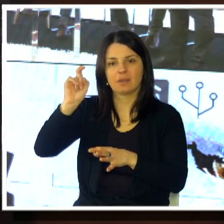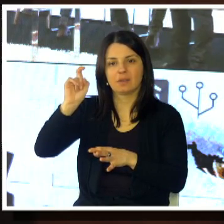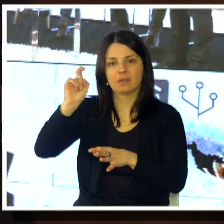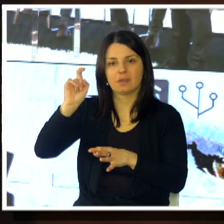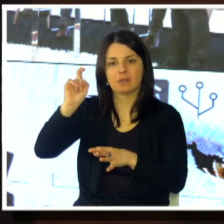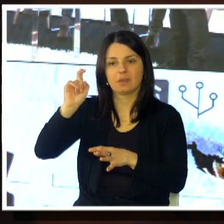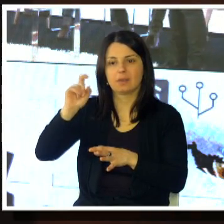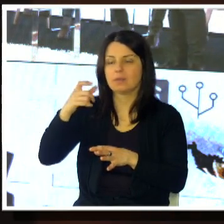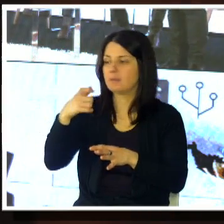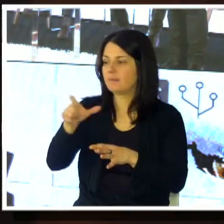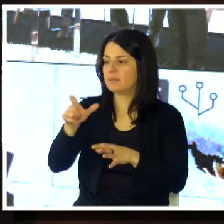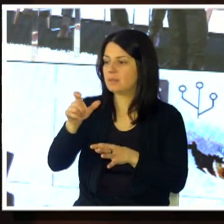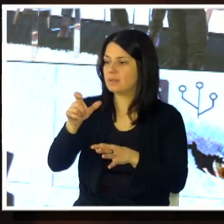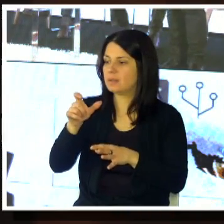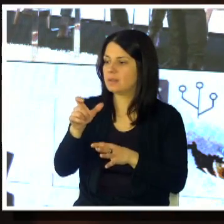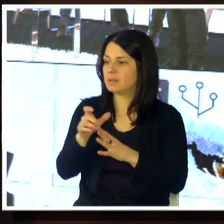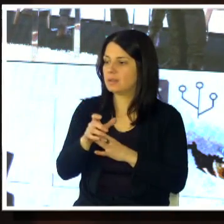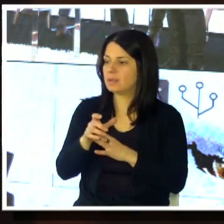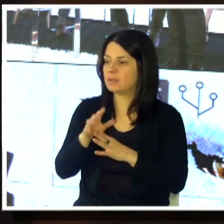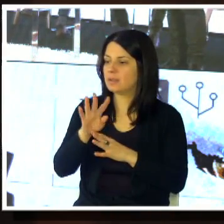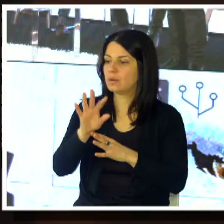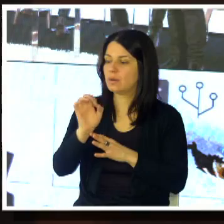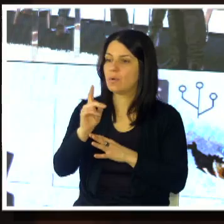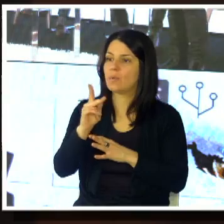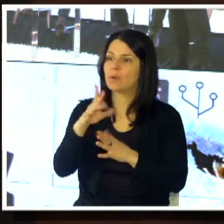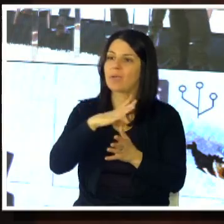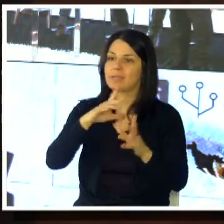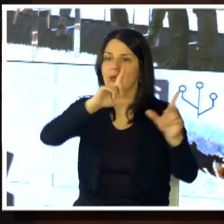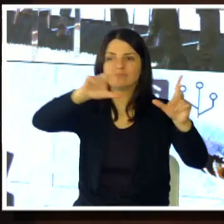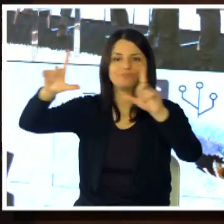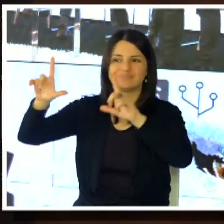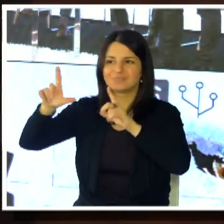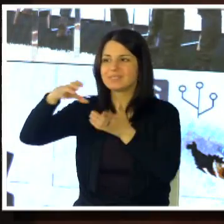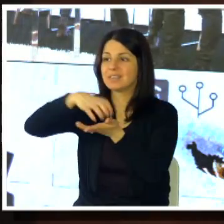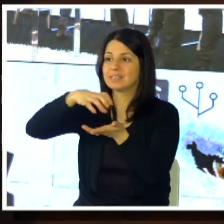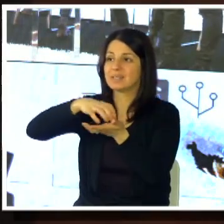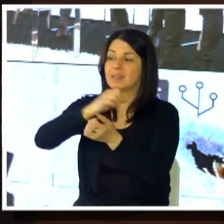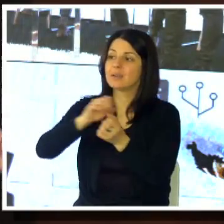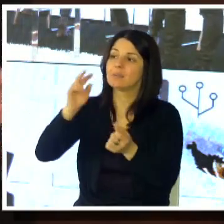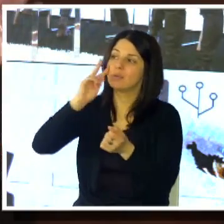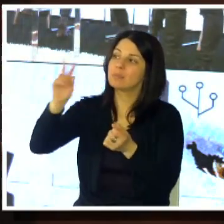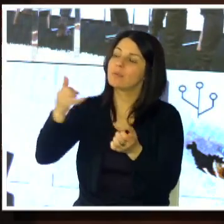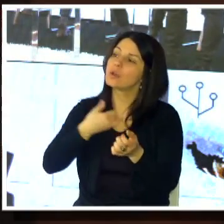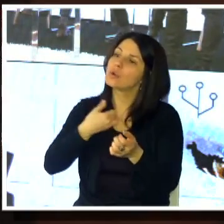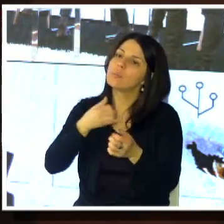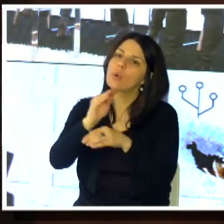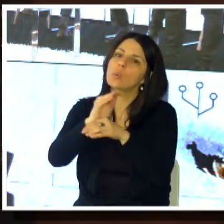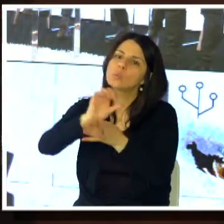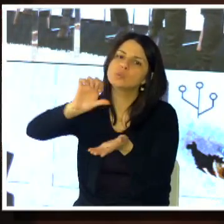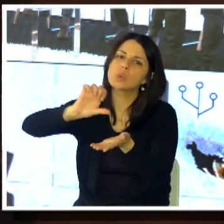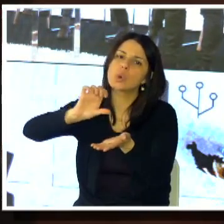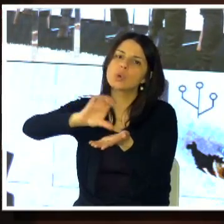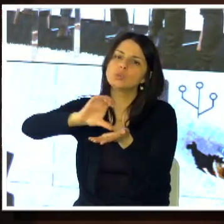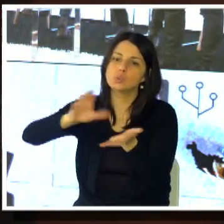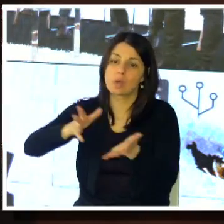del video wall que está expuesto aquí junto a la sala, en donde nosotros podemos ver como el pulso de la ciudad en este momento. Ahí tenemos la información de